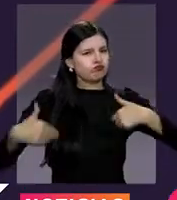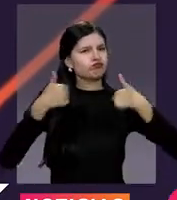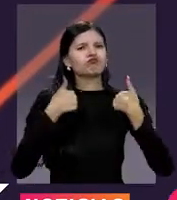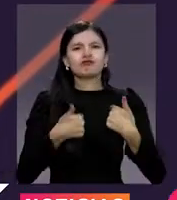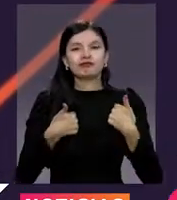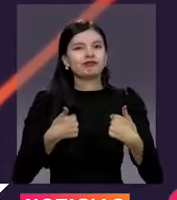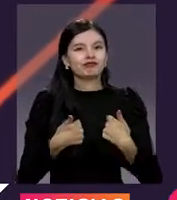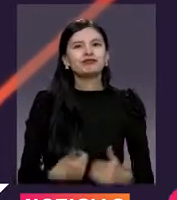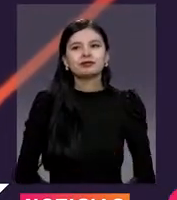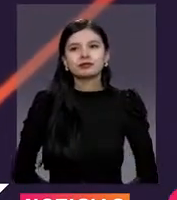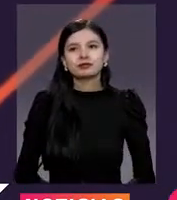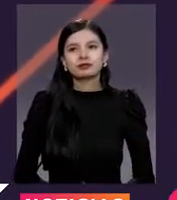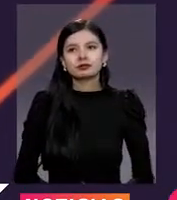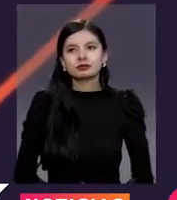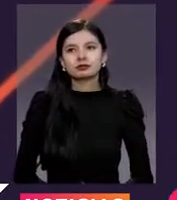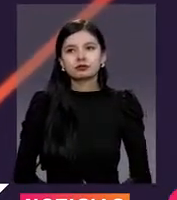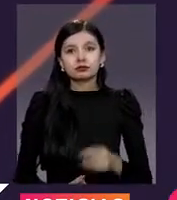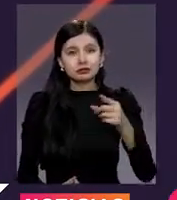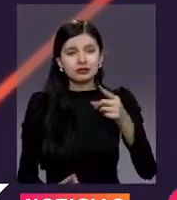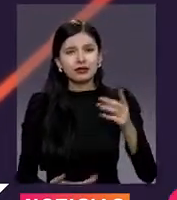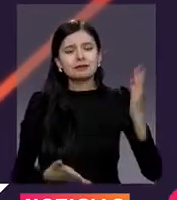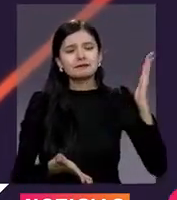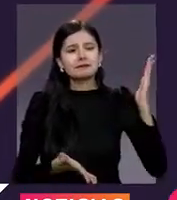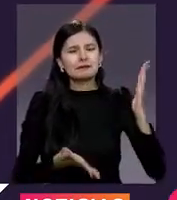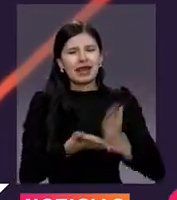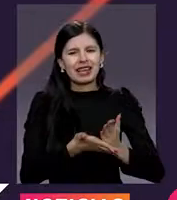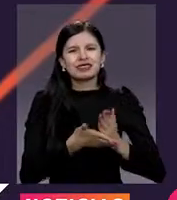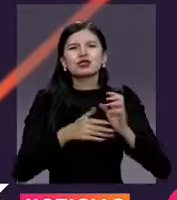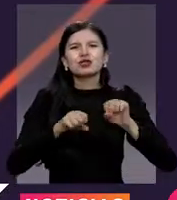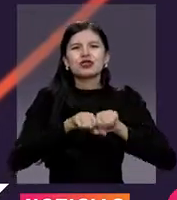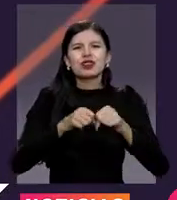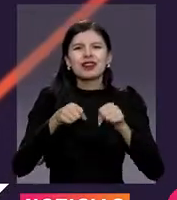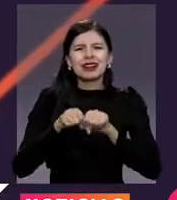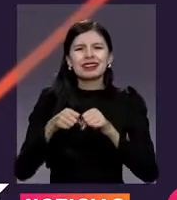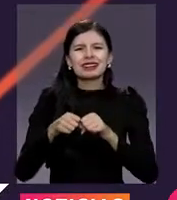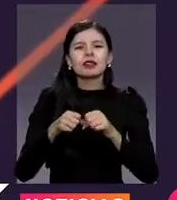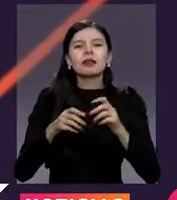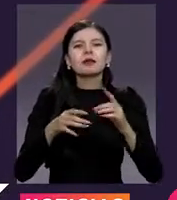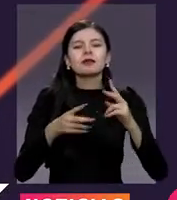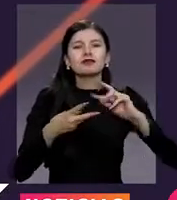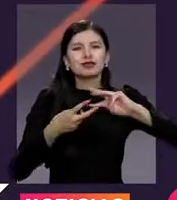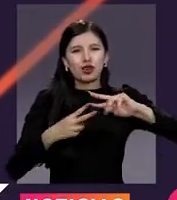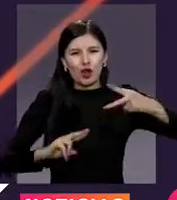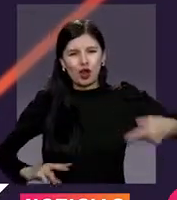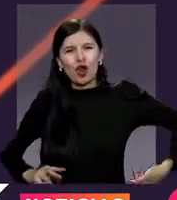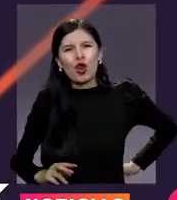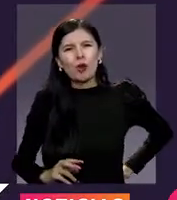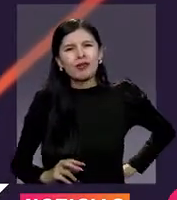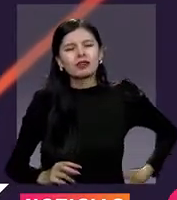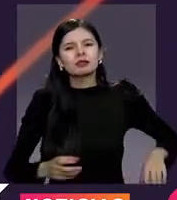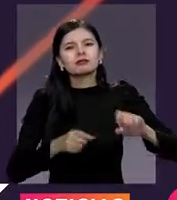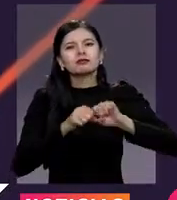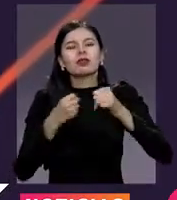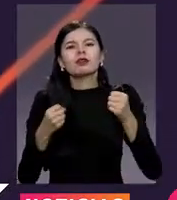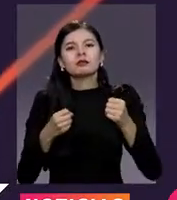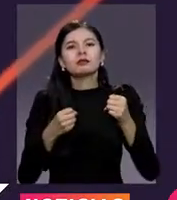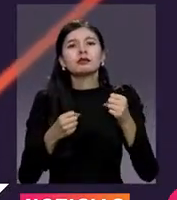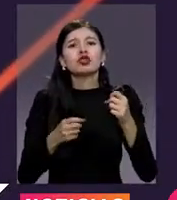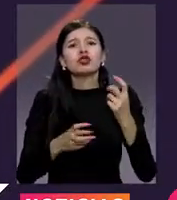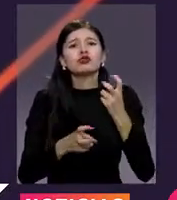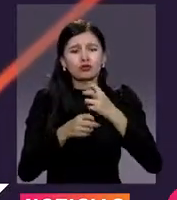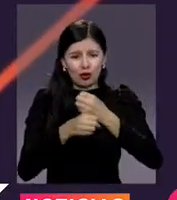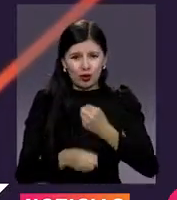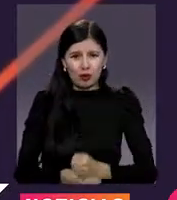bien tuvo una sacroileítis y desgarros en los discos de su columna lesión que lo dejó por fuera dos meses y casi lo saca de tokio